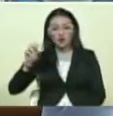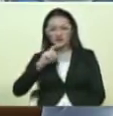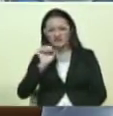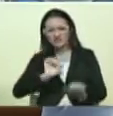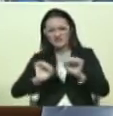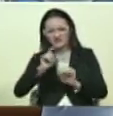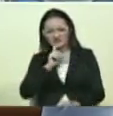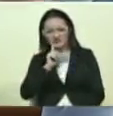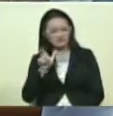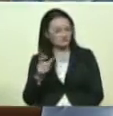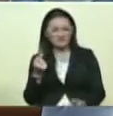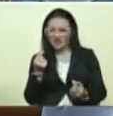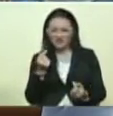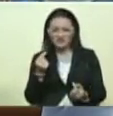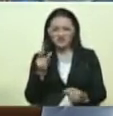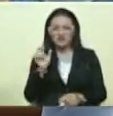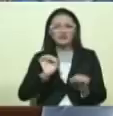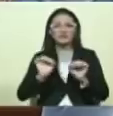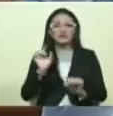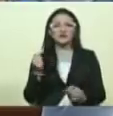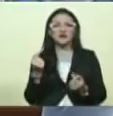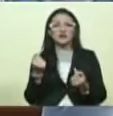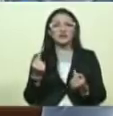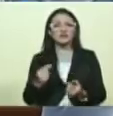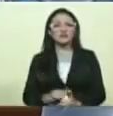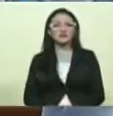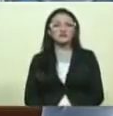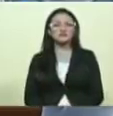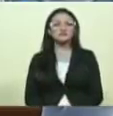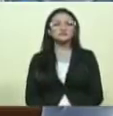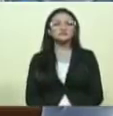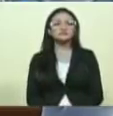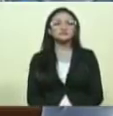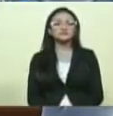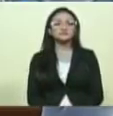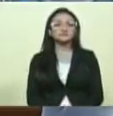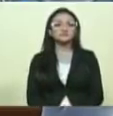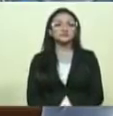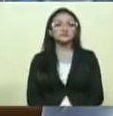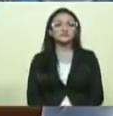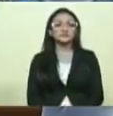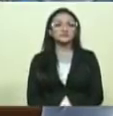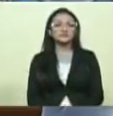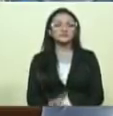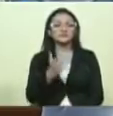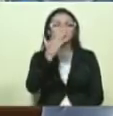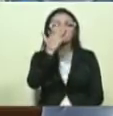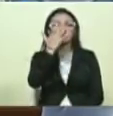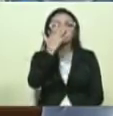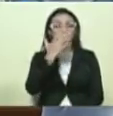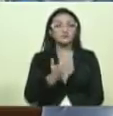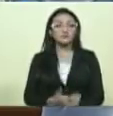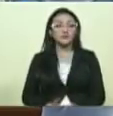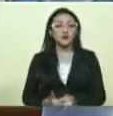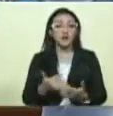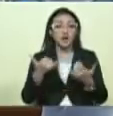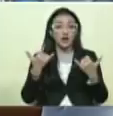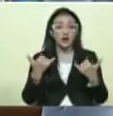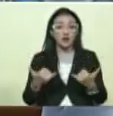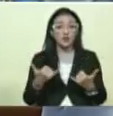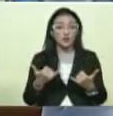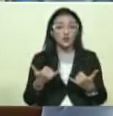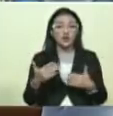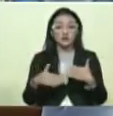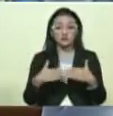que absolutamente nadie en este momento, en su sano juicio, puede hacerlo. Más bien ponerse a derecho, más